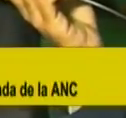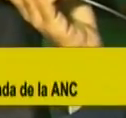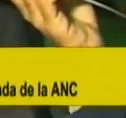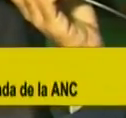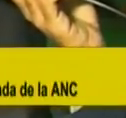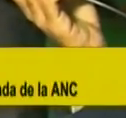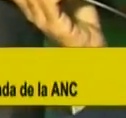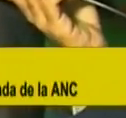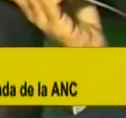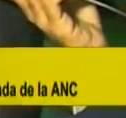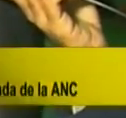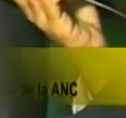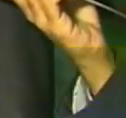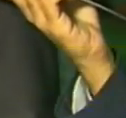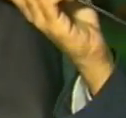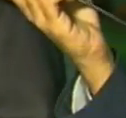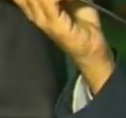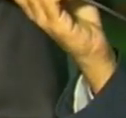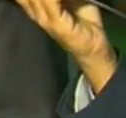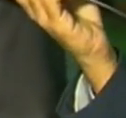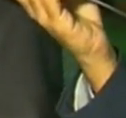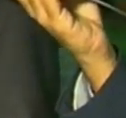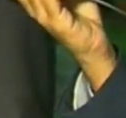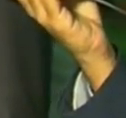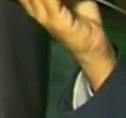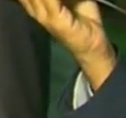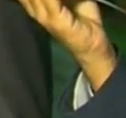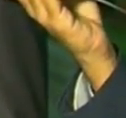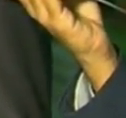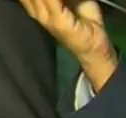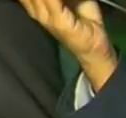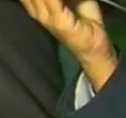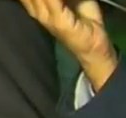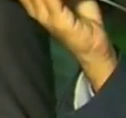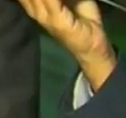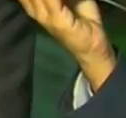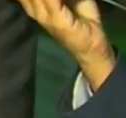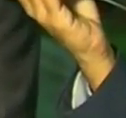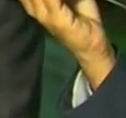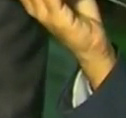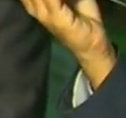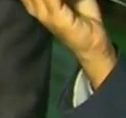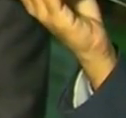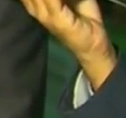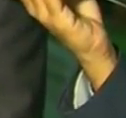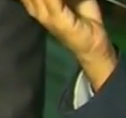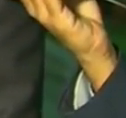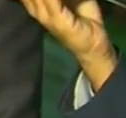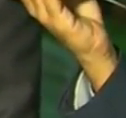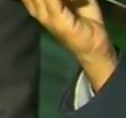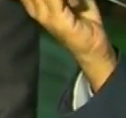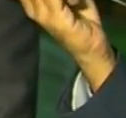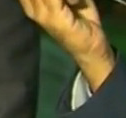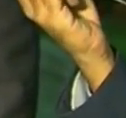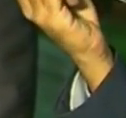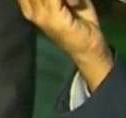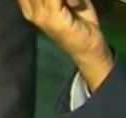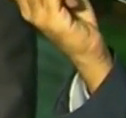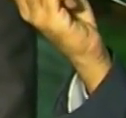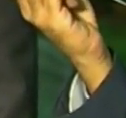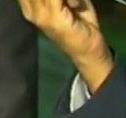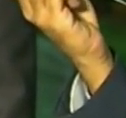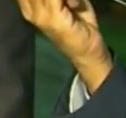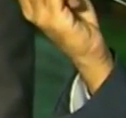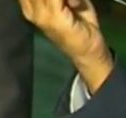caotización de todo el sistema de fijación de precios en el país, establecer un sistema de fijación de precios a un conjunto